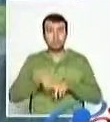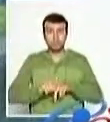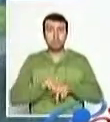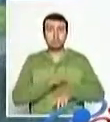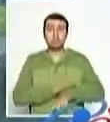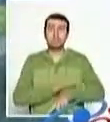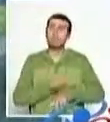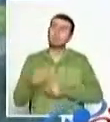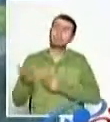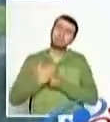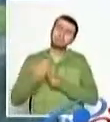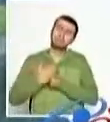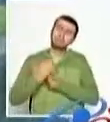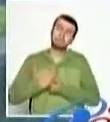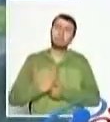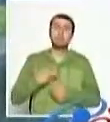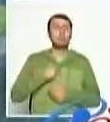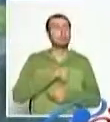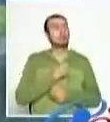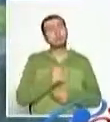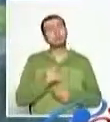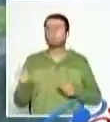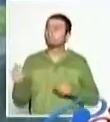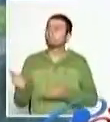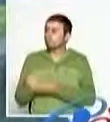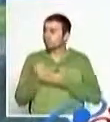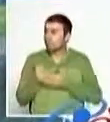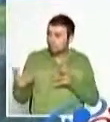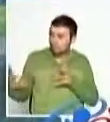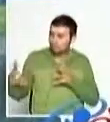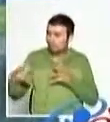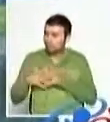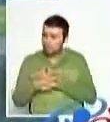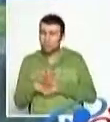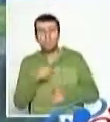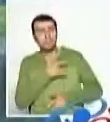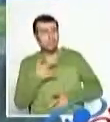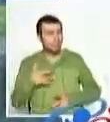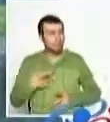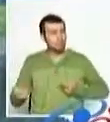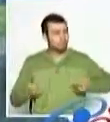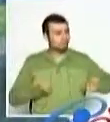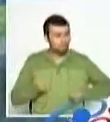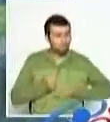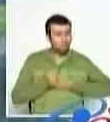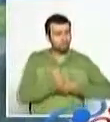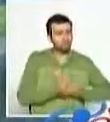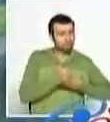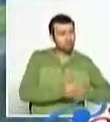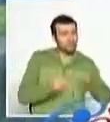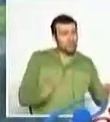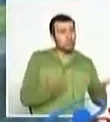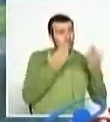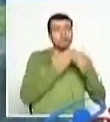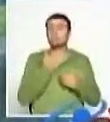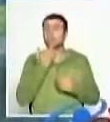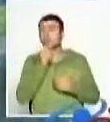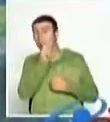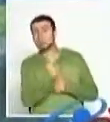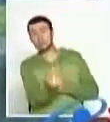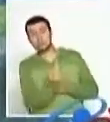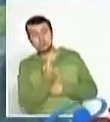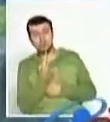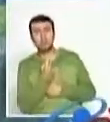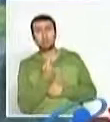nosotros nos complementamos, digamos, en las terapias, y los vemos, son pacientes que nosotros los vemos dos o